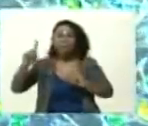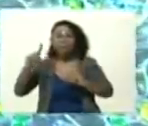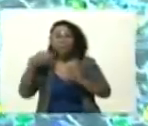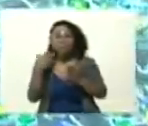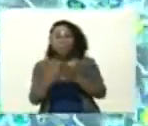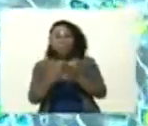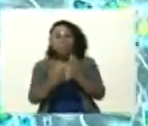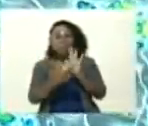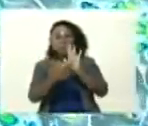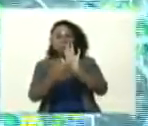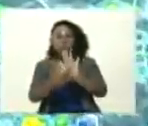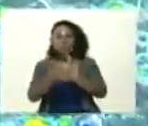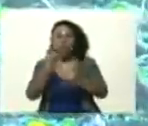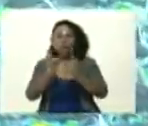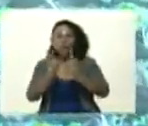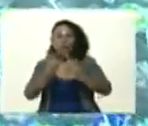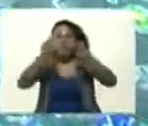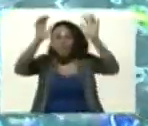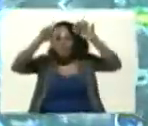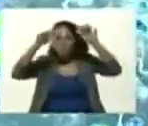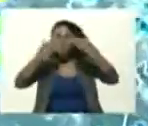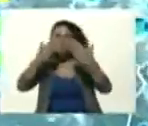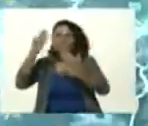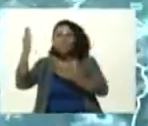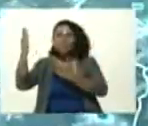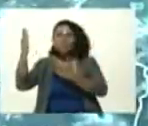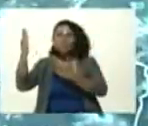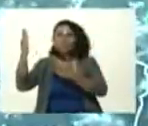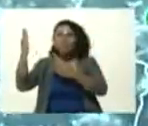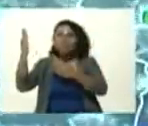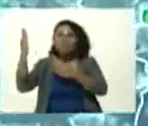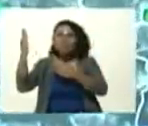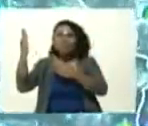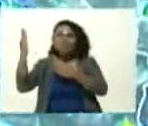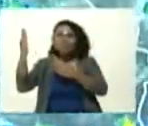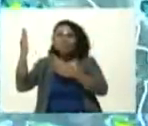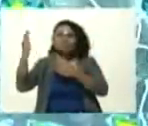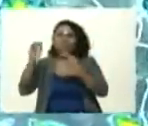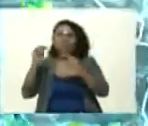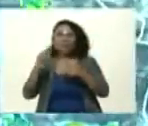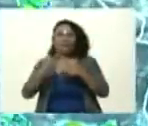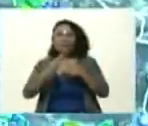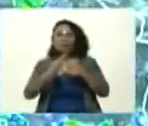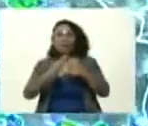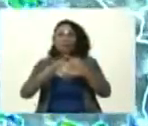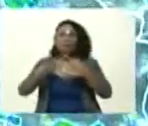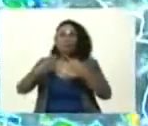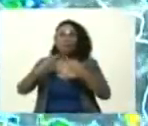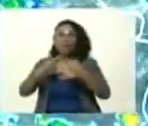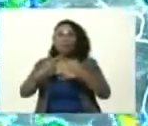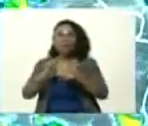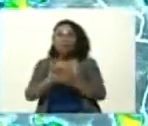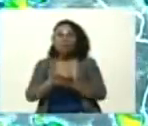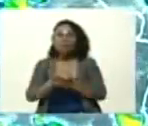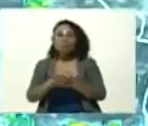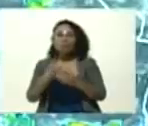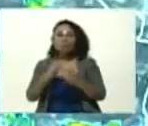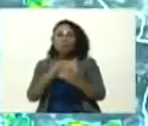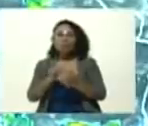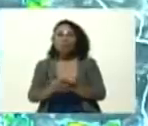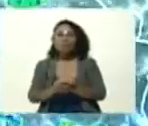presentó algunas lloviznas, si vemos aquí, esta es una imagen infrarrojo del satélite, pero vemos completamente cómo